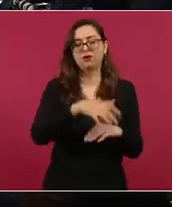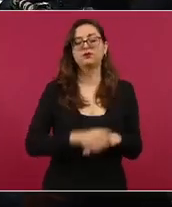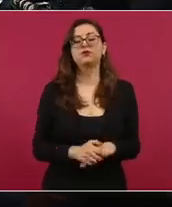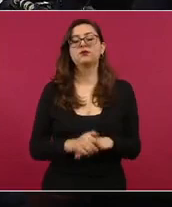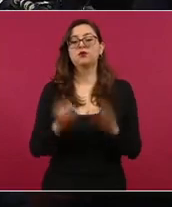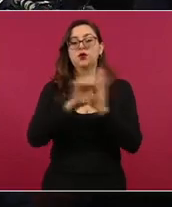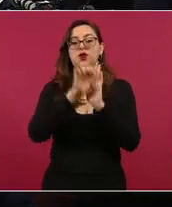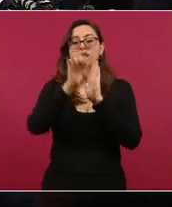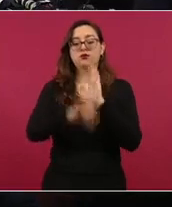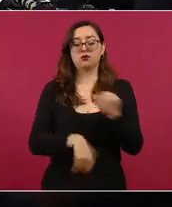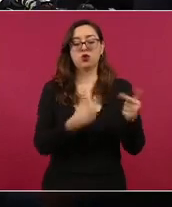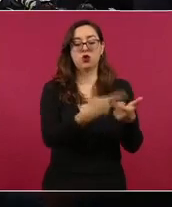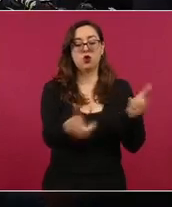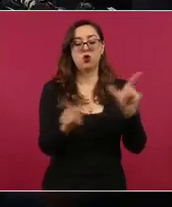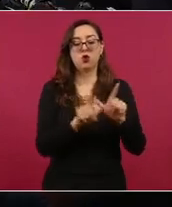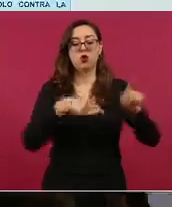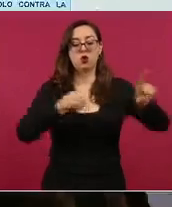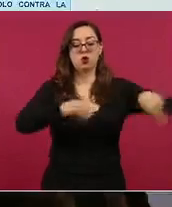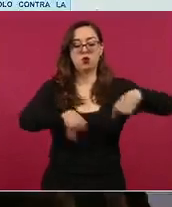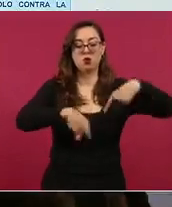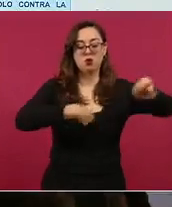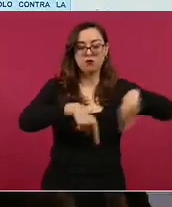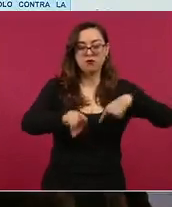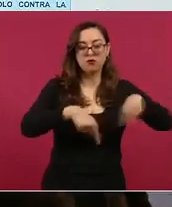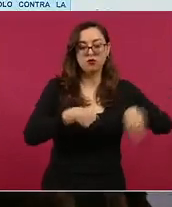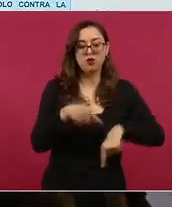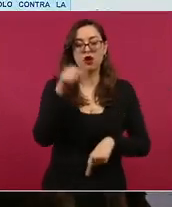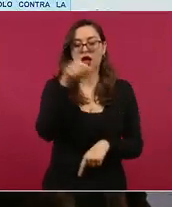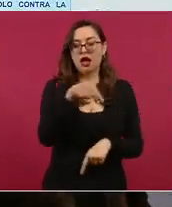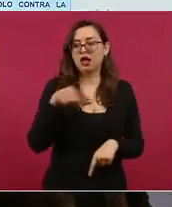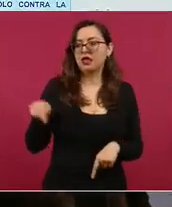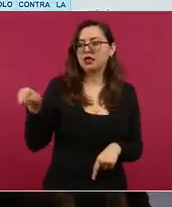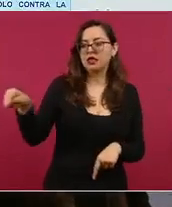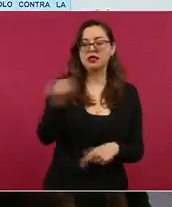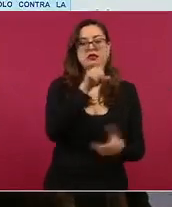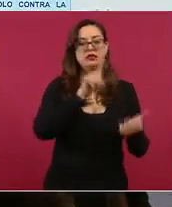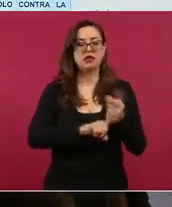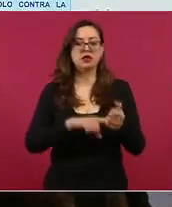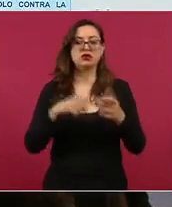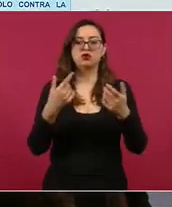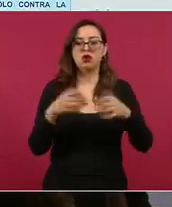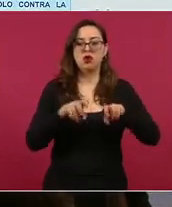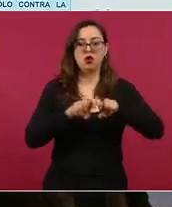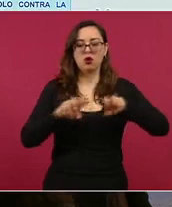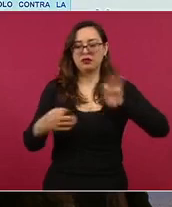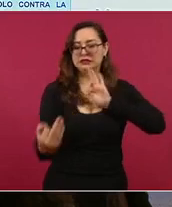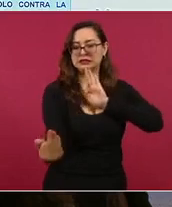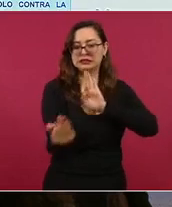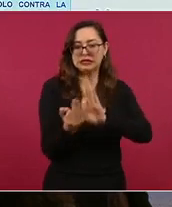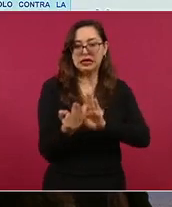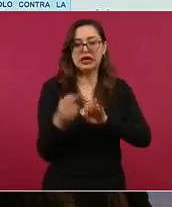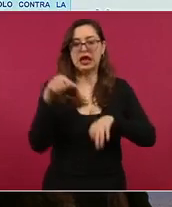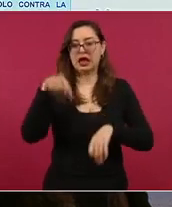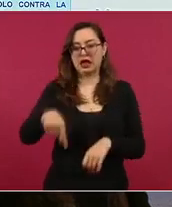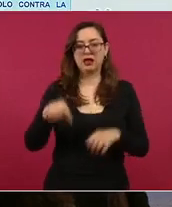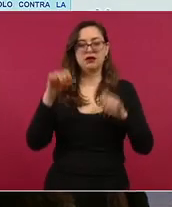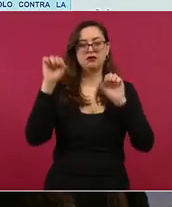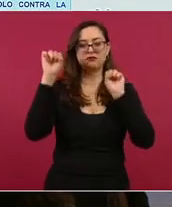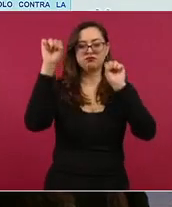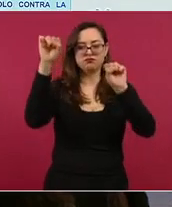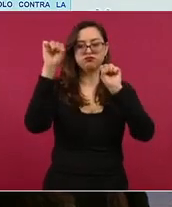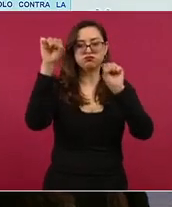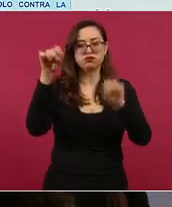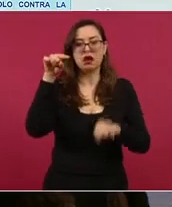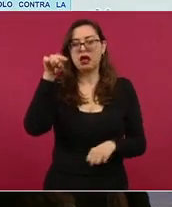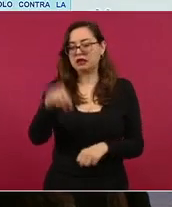los clubes cerraron zonas que ocupaban grupos de animación visitante, las barras, que era donde se daban los conatos de bronca o